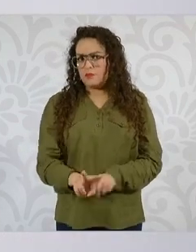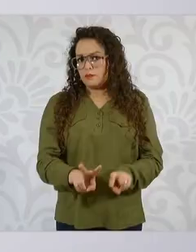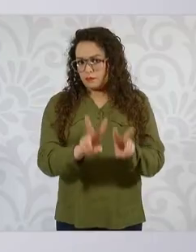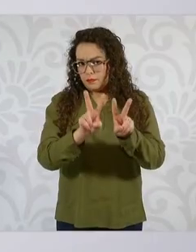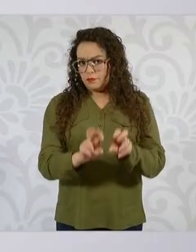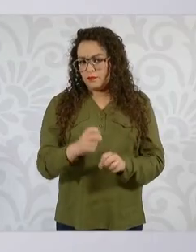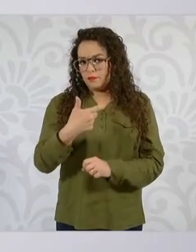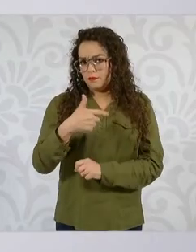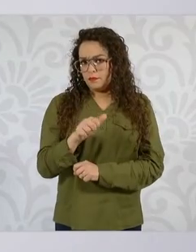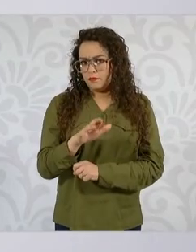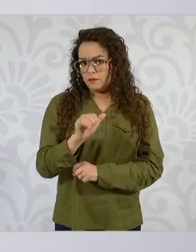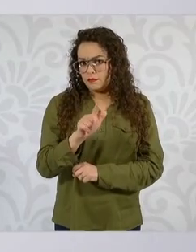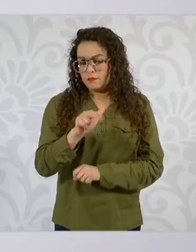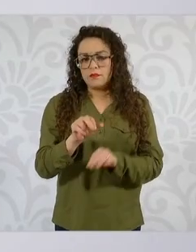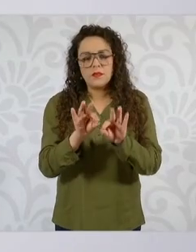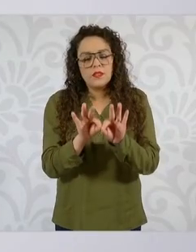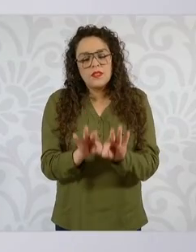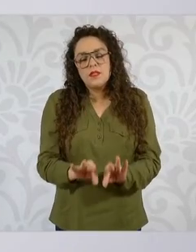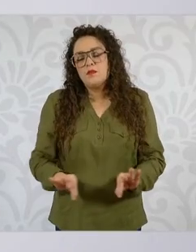hay